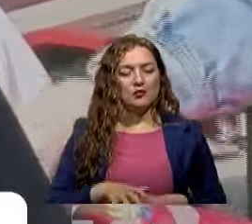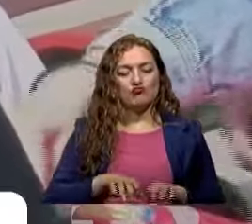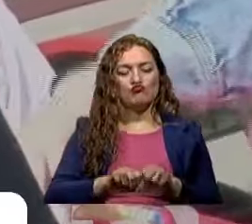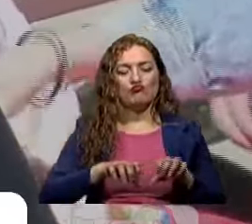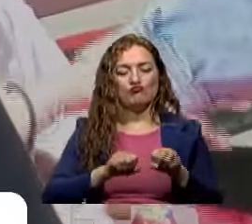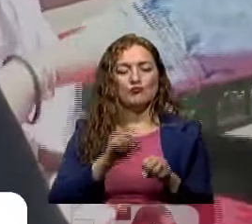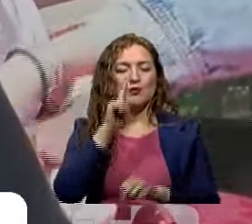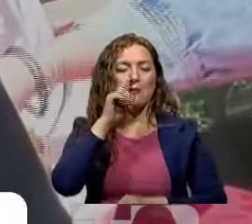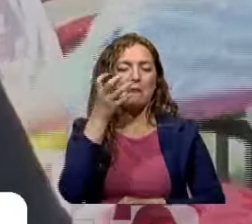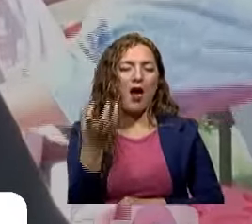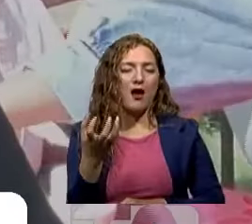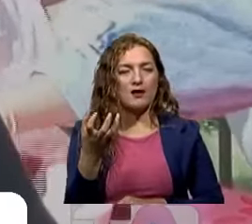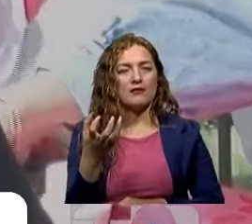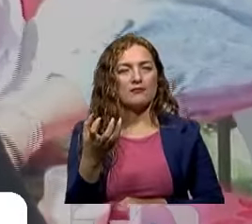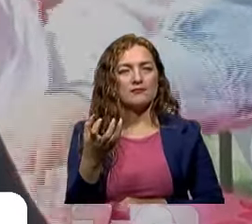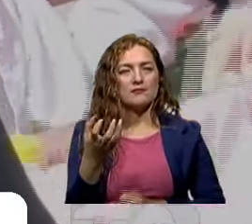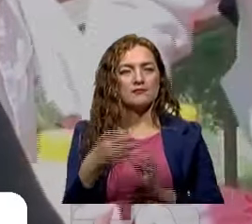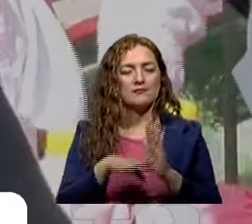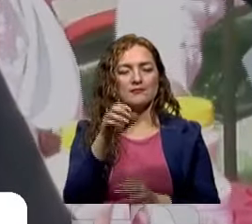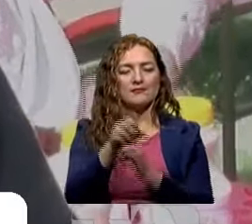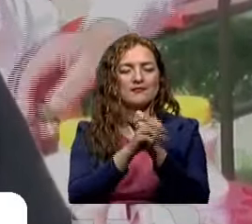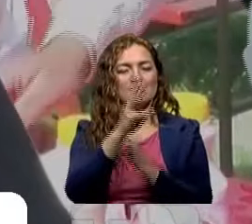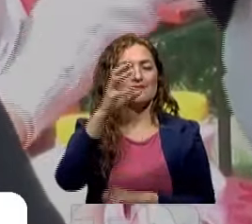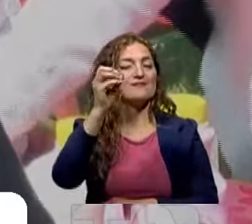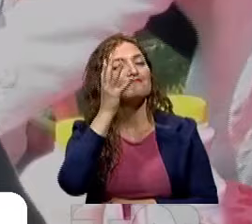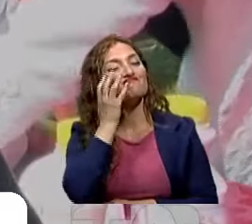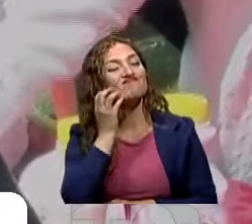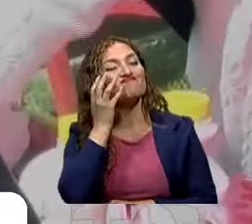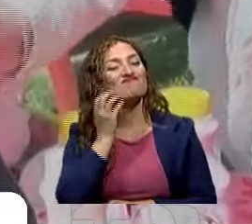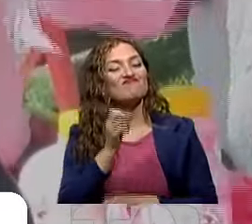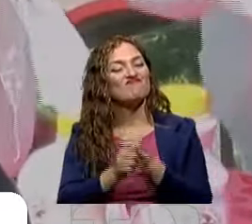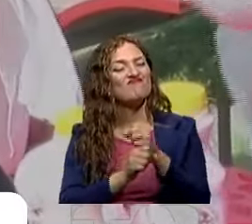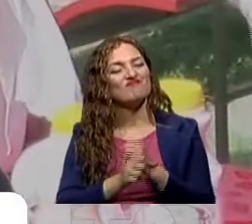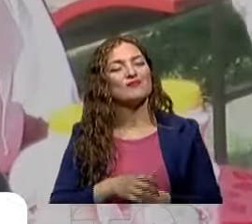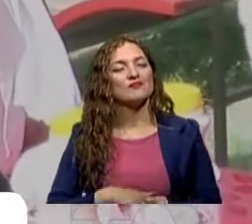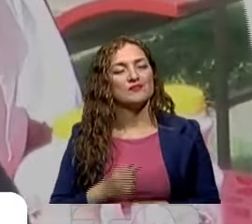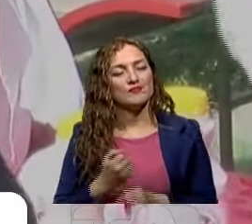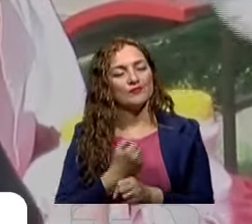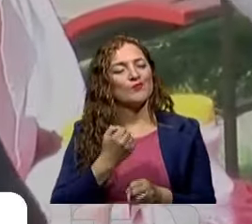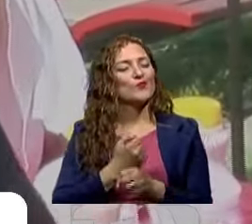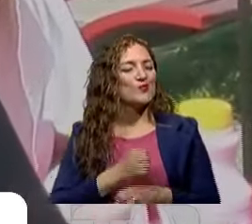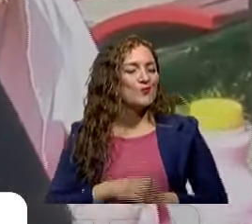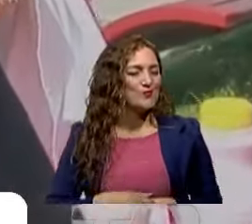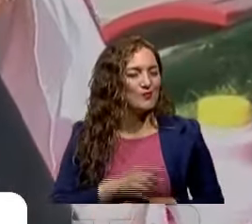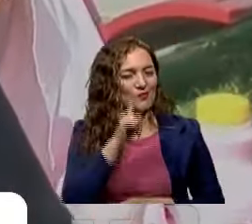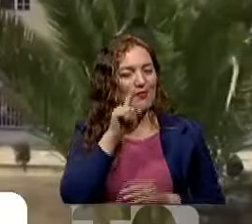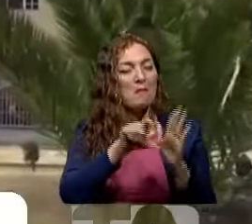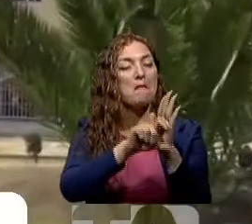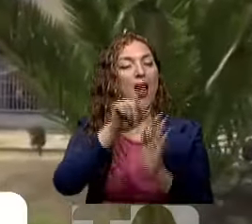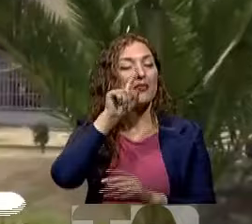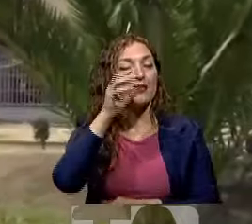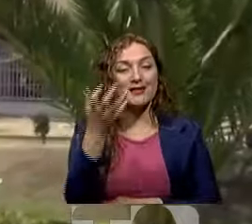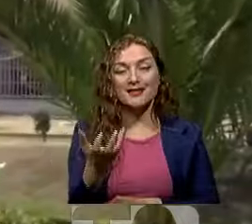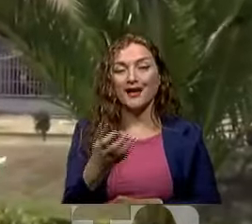ya son más de 60 años que trabajo en panadería.